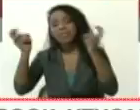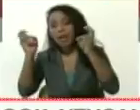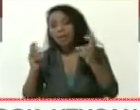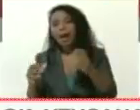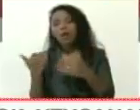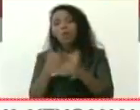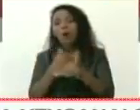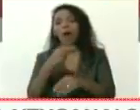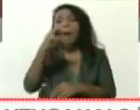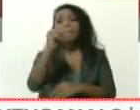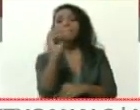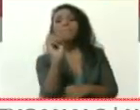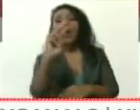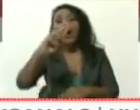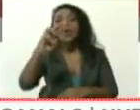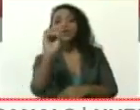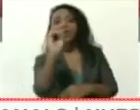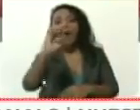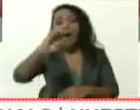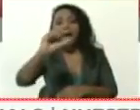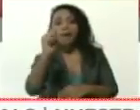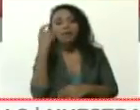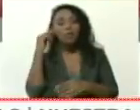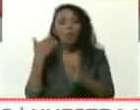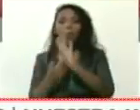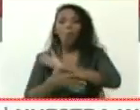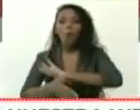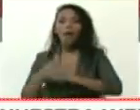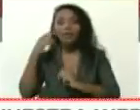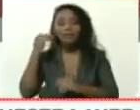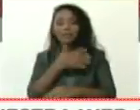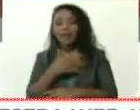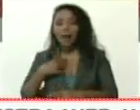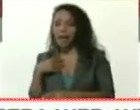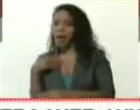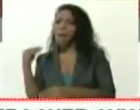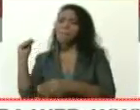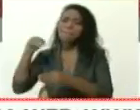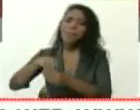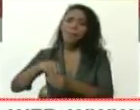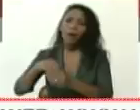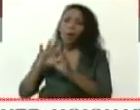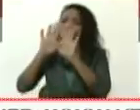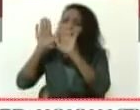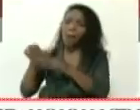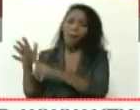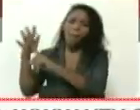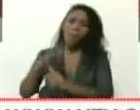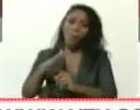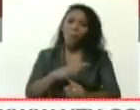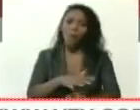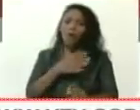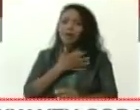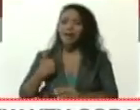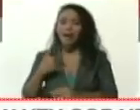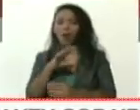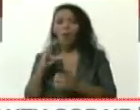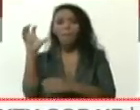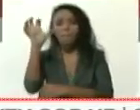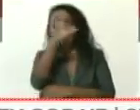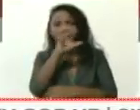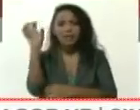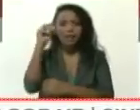distintas políticas, pretende anexionarse. Al principio fue territorialmente, territorios